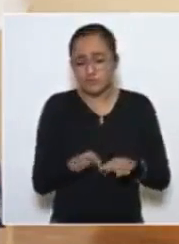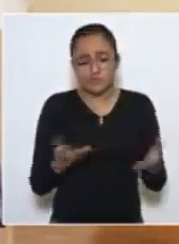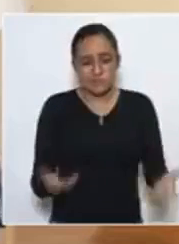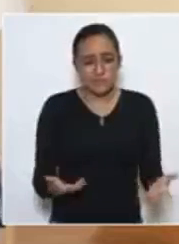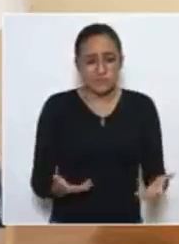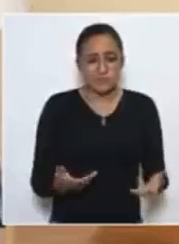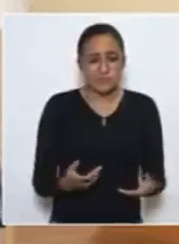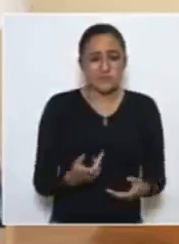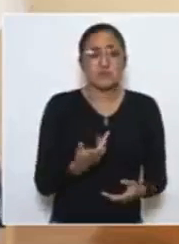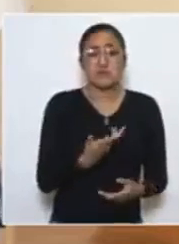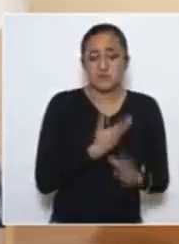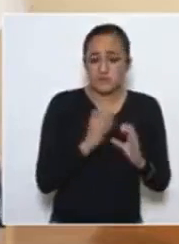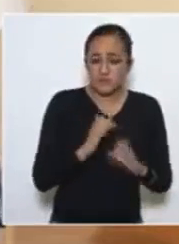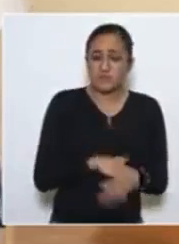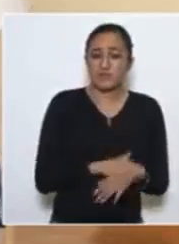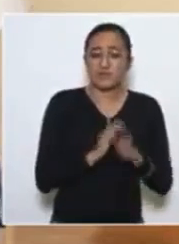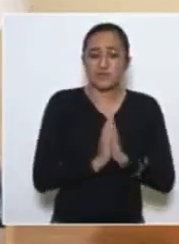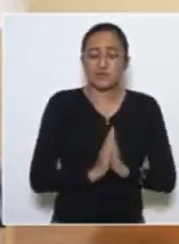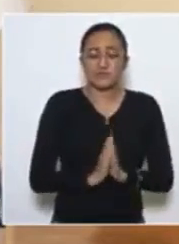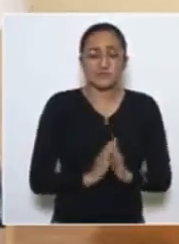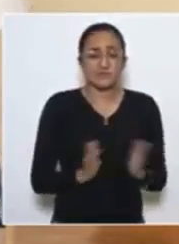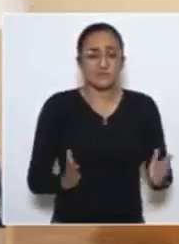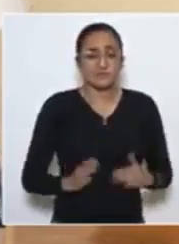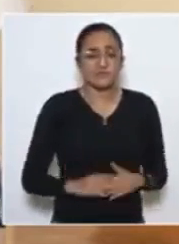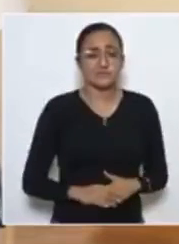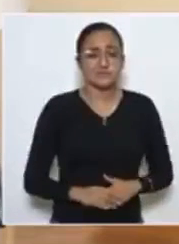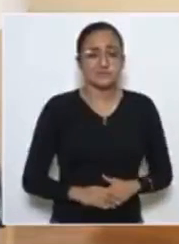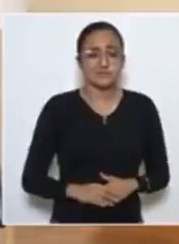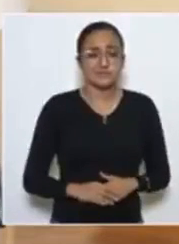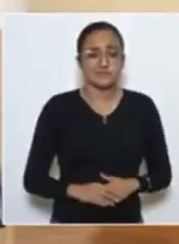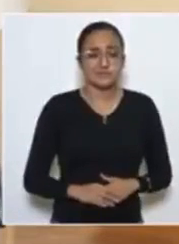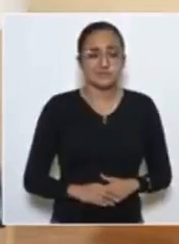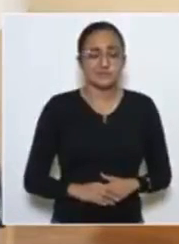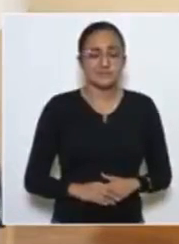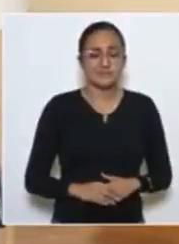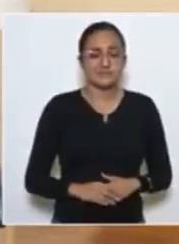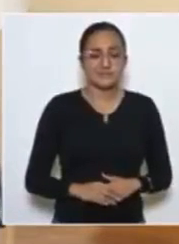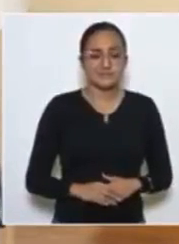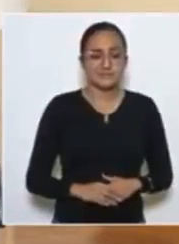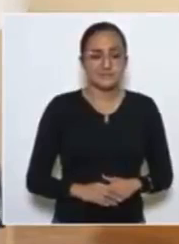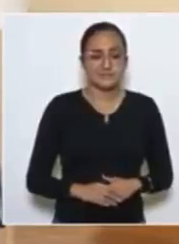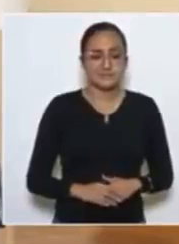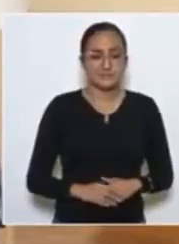Cuiden la fuente de su trabajo. Cuídenla. A todos les digo eso. Y en el tema de qué